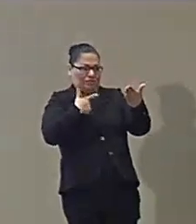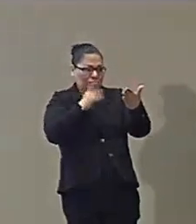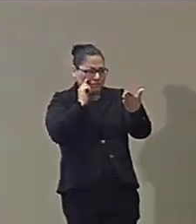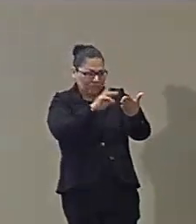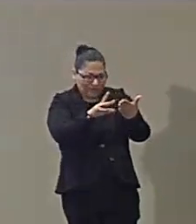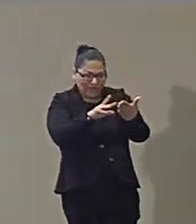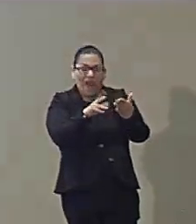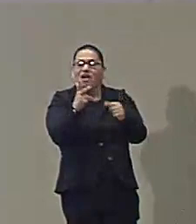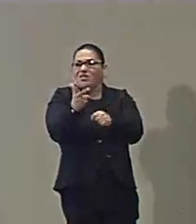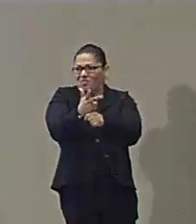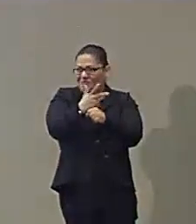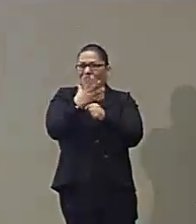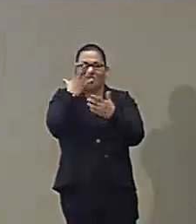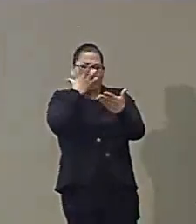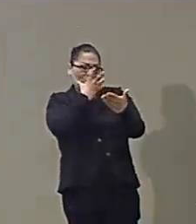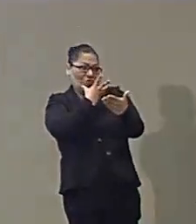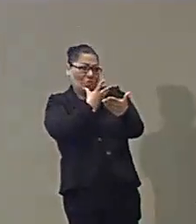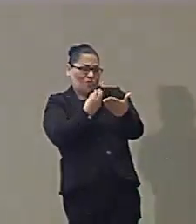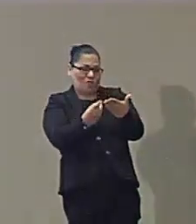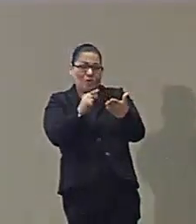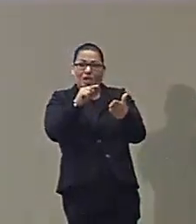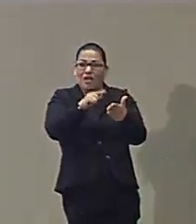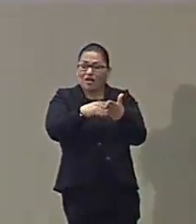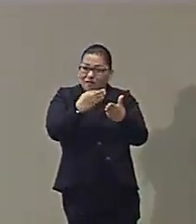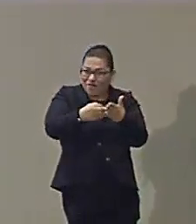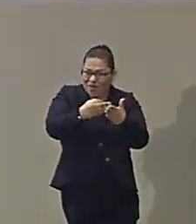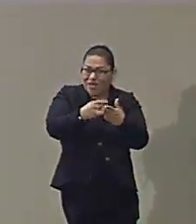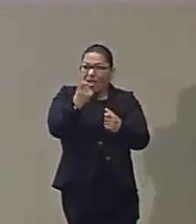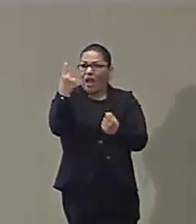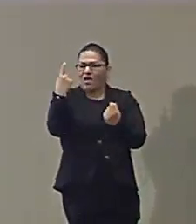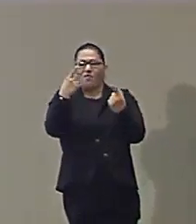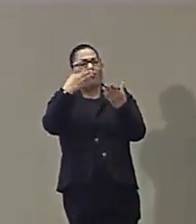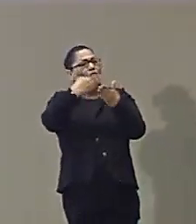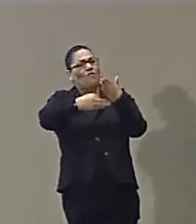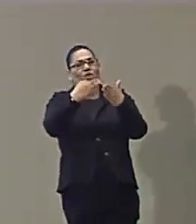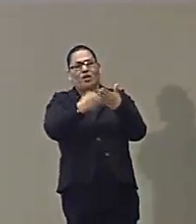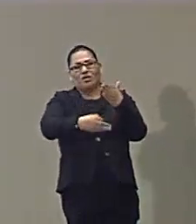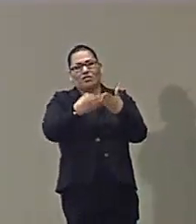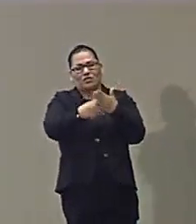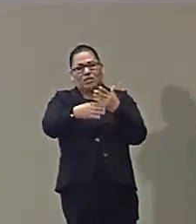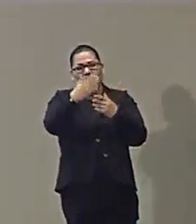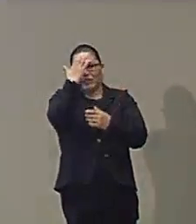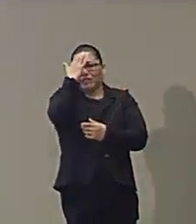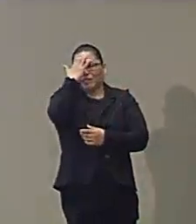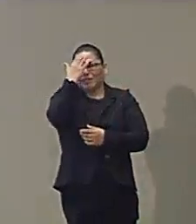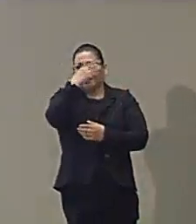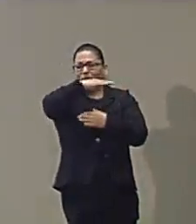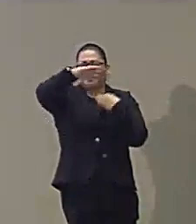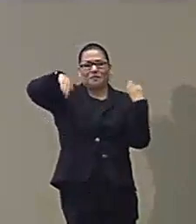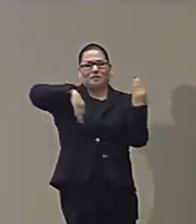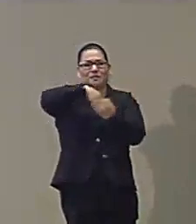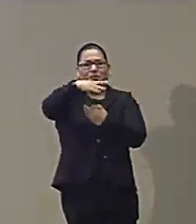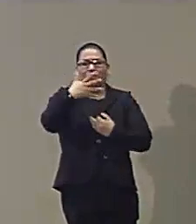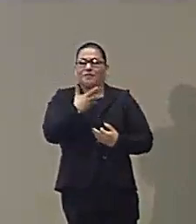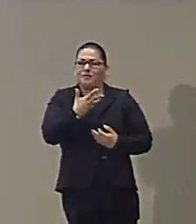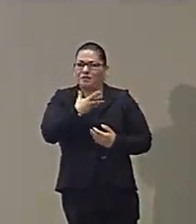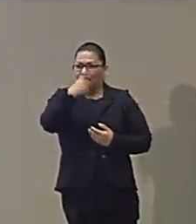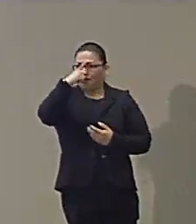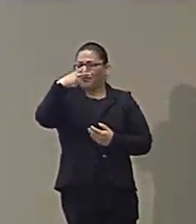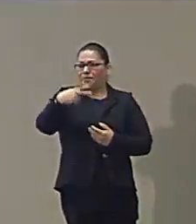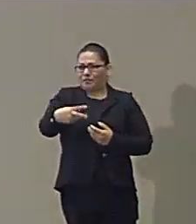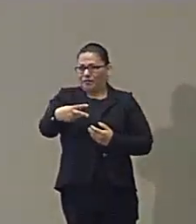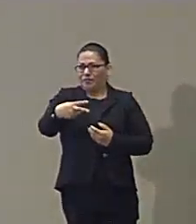estoy seguro que estaríamos en falta de conocer todo lo que tiene nuestro país y todo lo que nos falta por